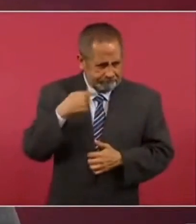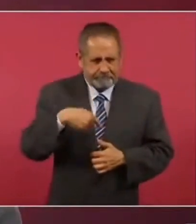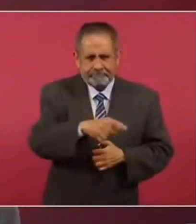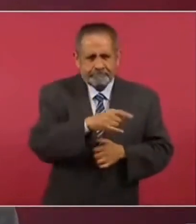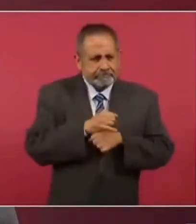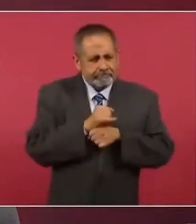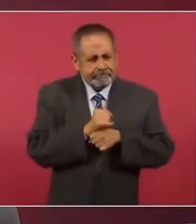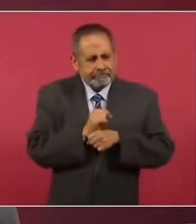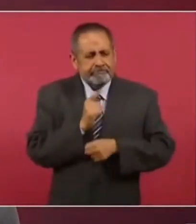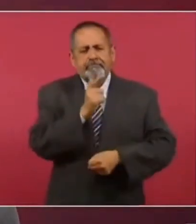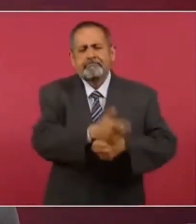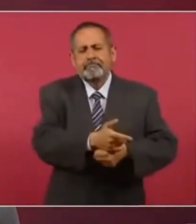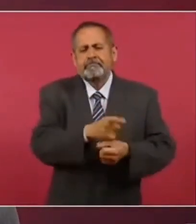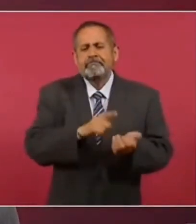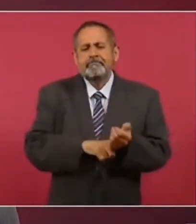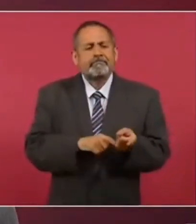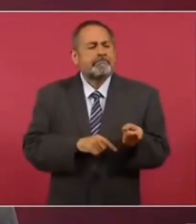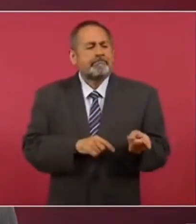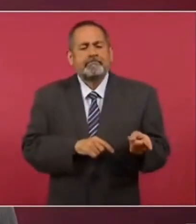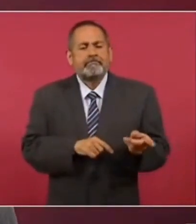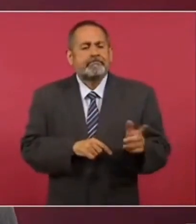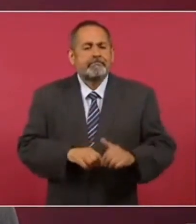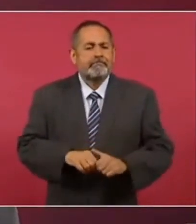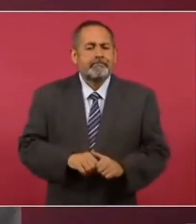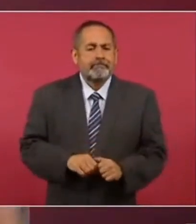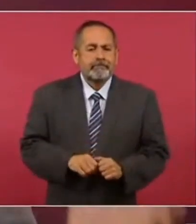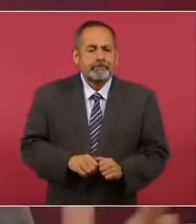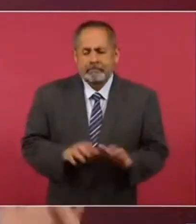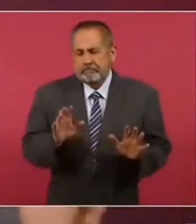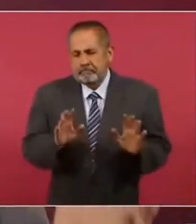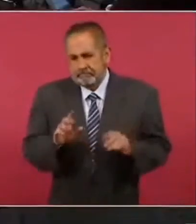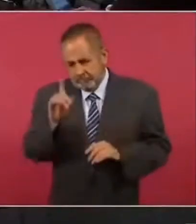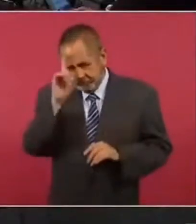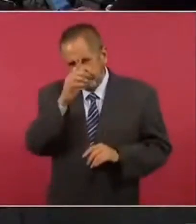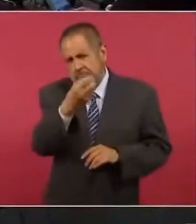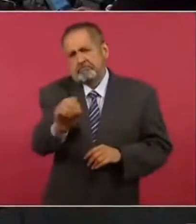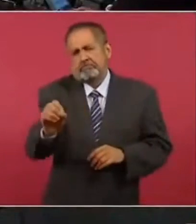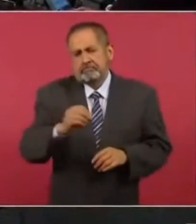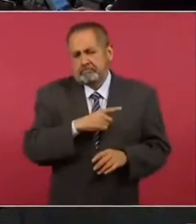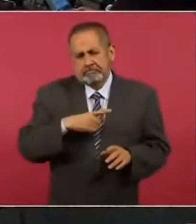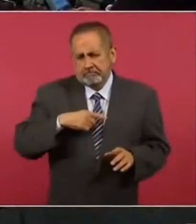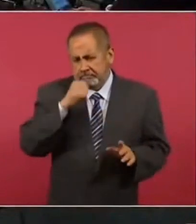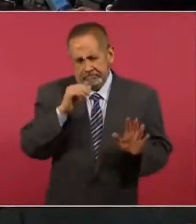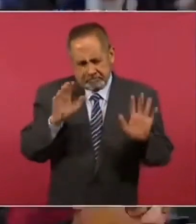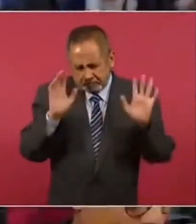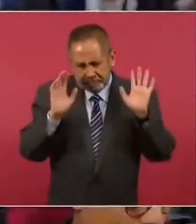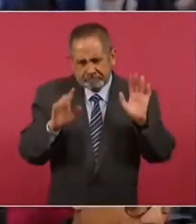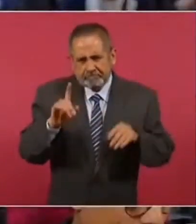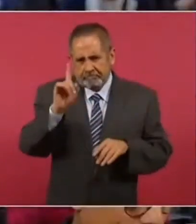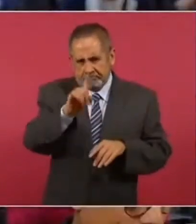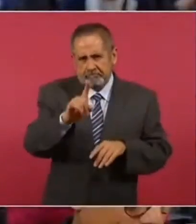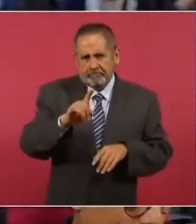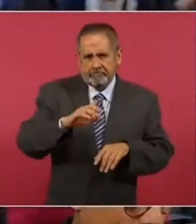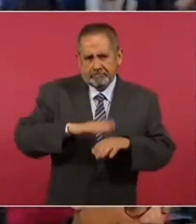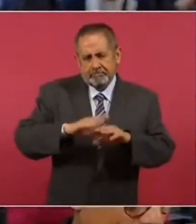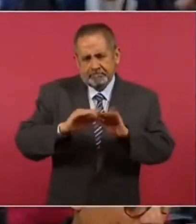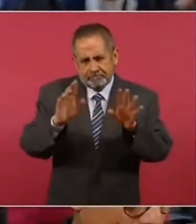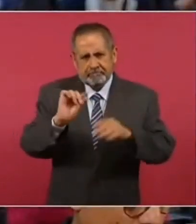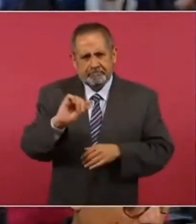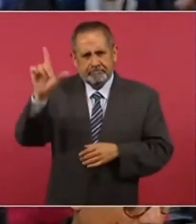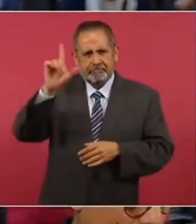la investigación digo no es obligatorio pero sería más